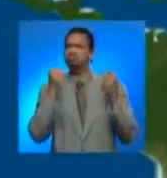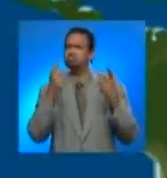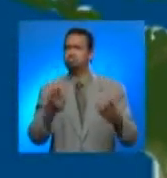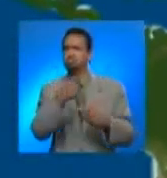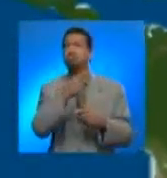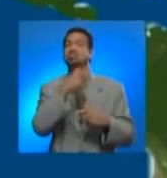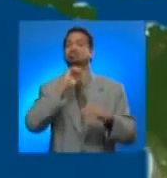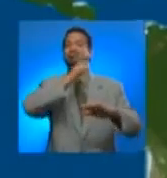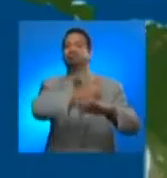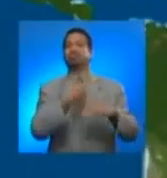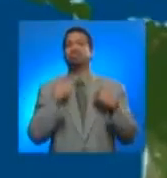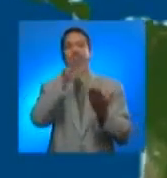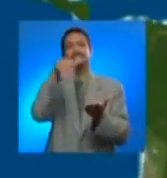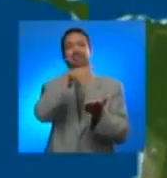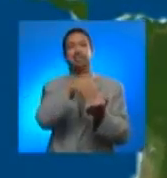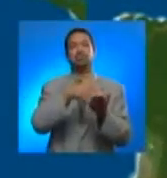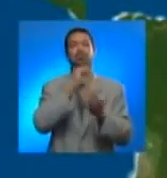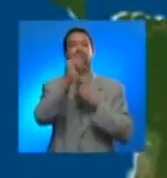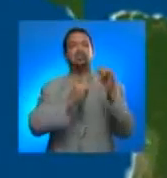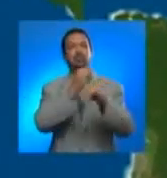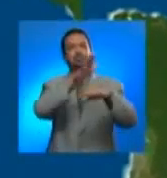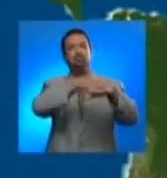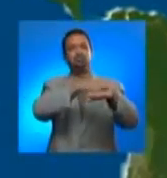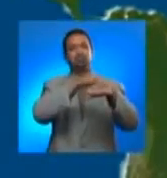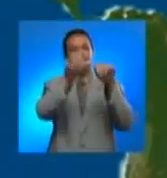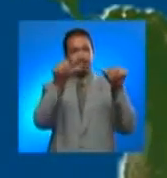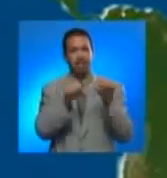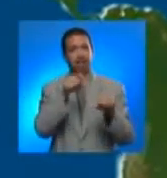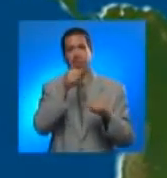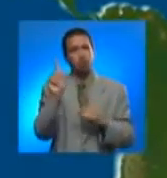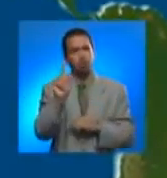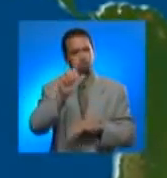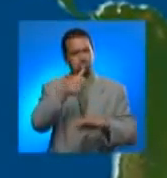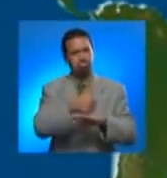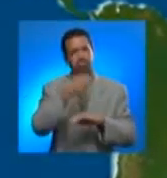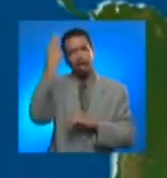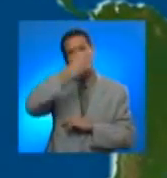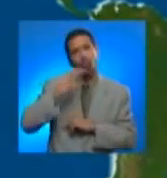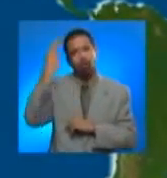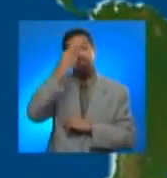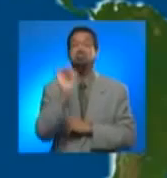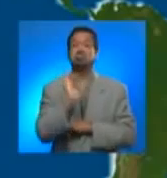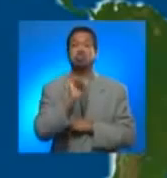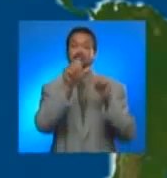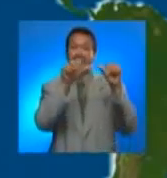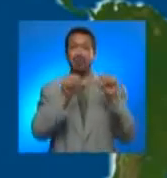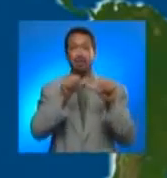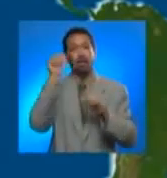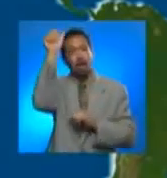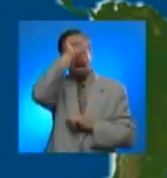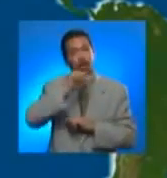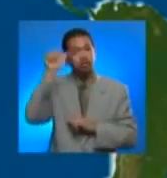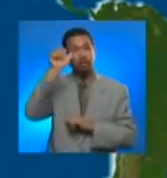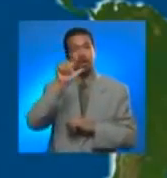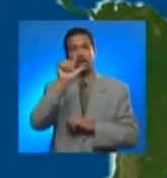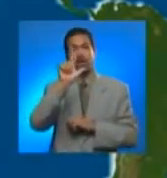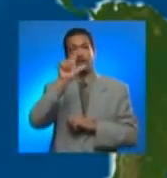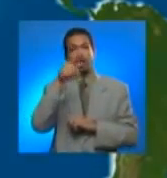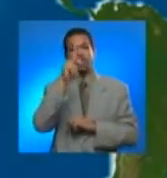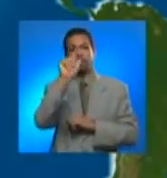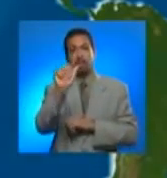siente tan fuerte que uno no se puede mantener en pie, un retiro abrupto del mar, un incremento repentino en el nivel del mar,